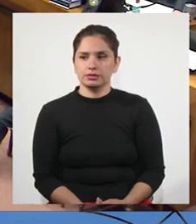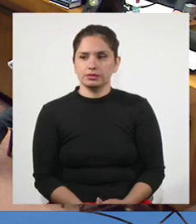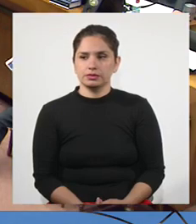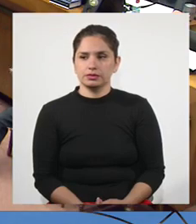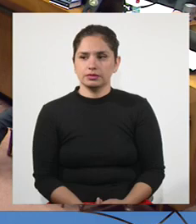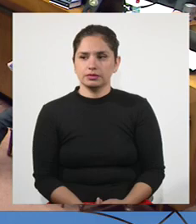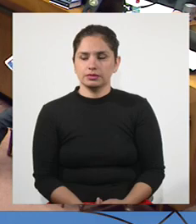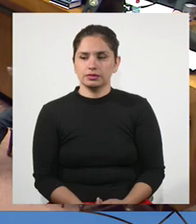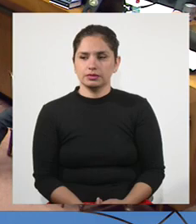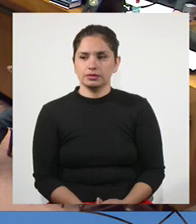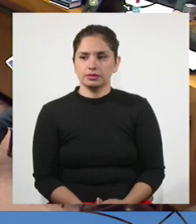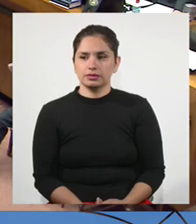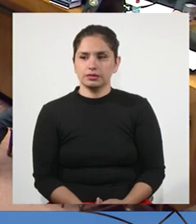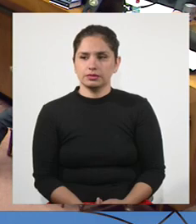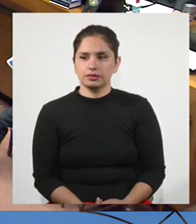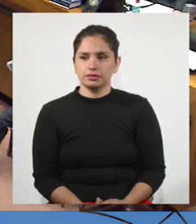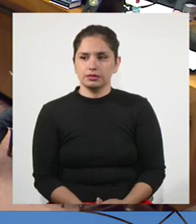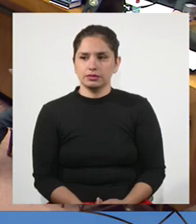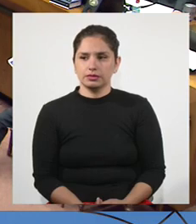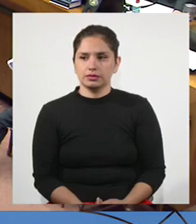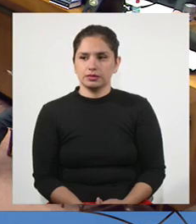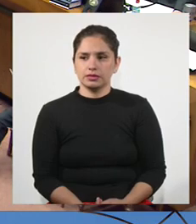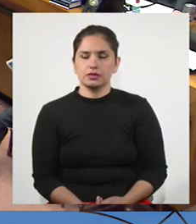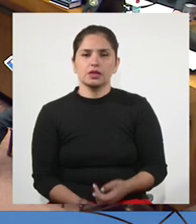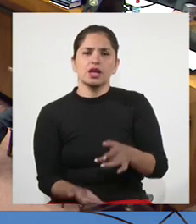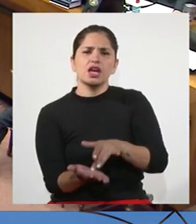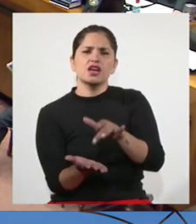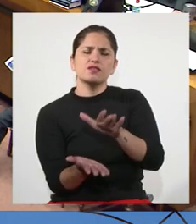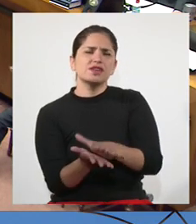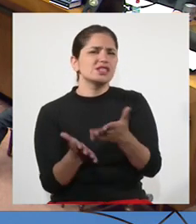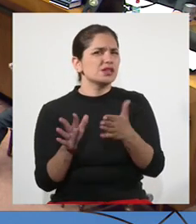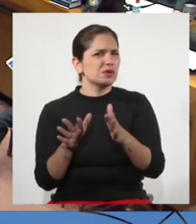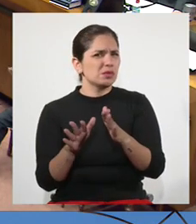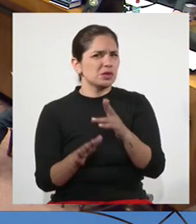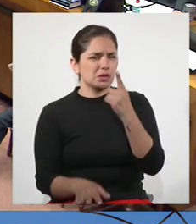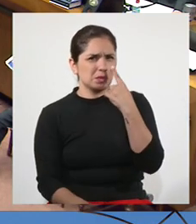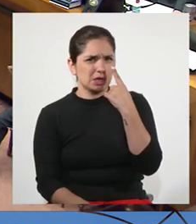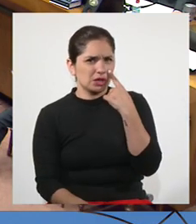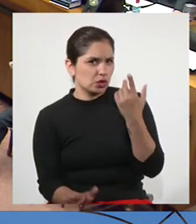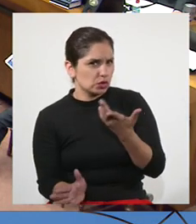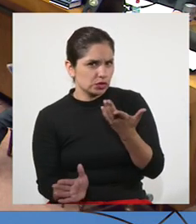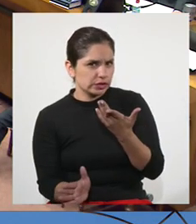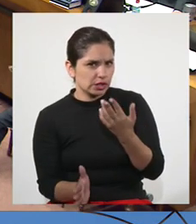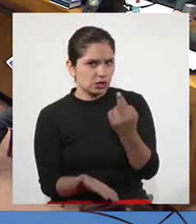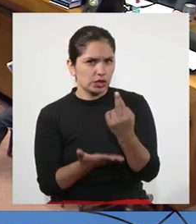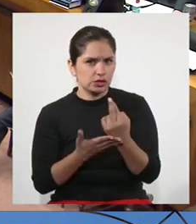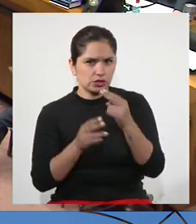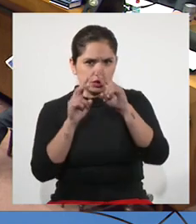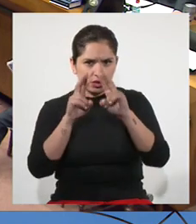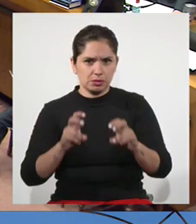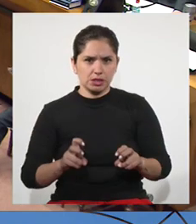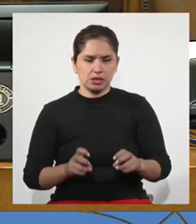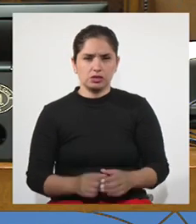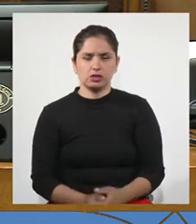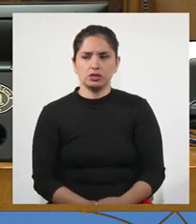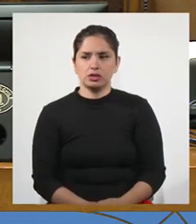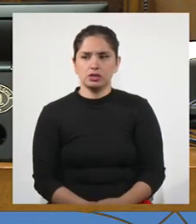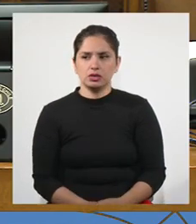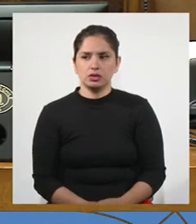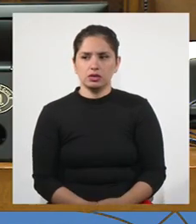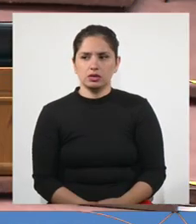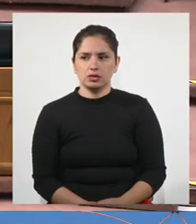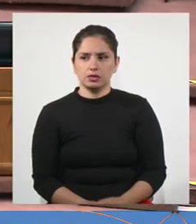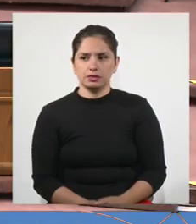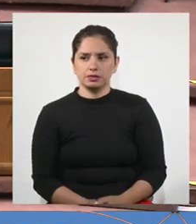Estimada, termino para conocer los resultados del estudio. Hay una solicitud de fecha estimada para conocer el estudio, el resultado del